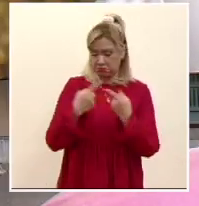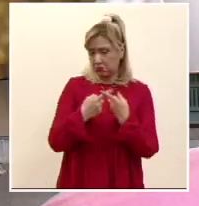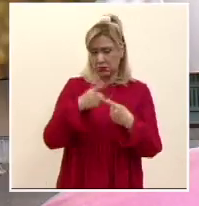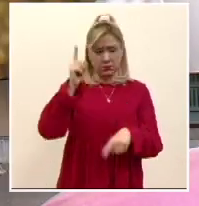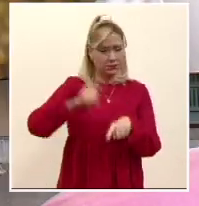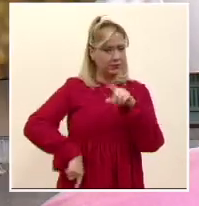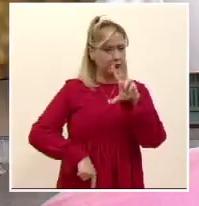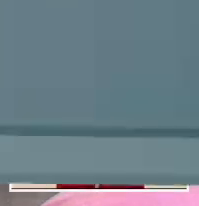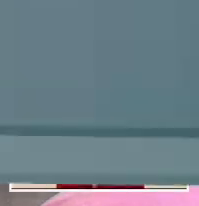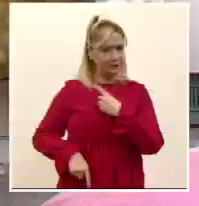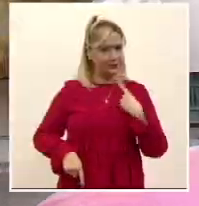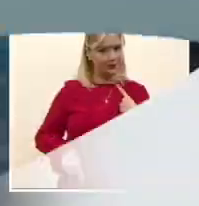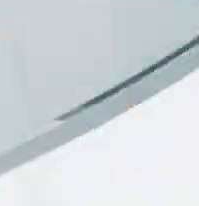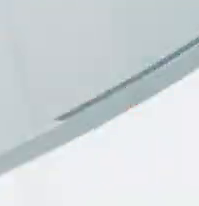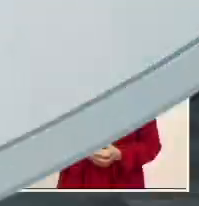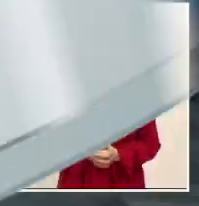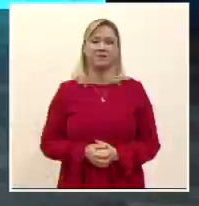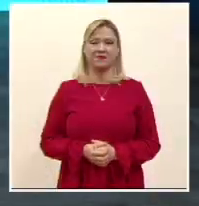excluyen.